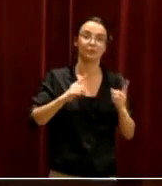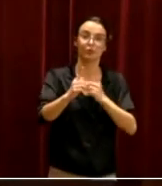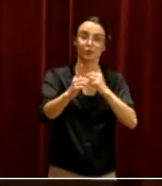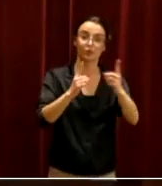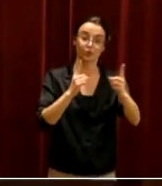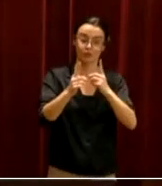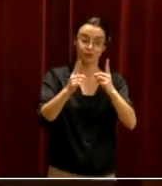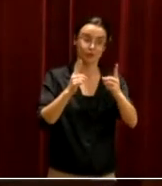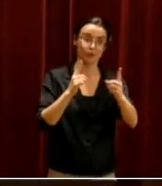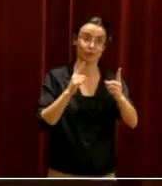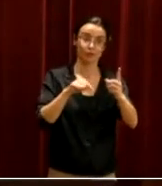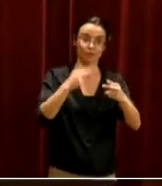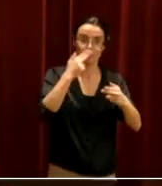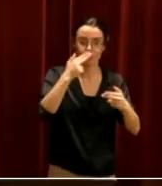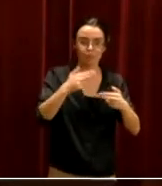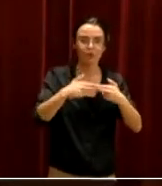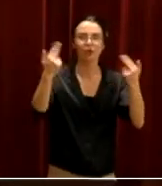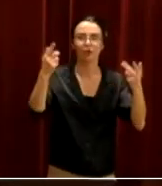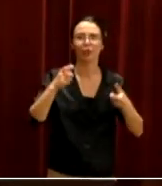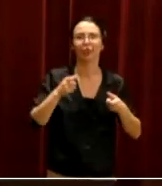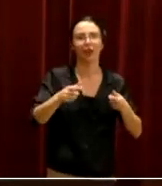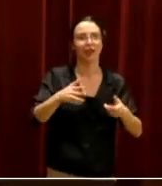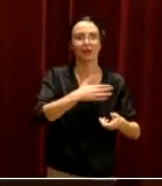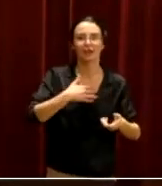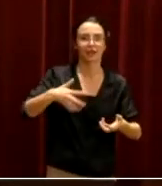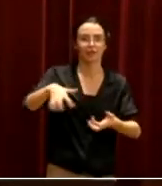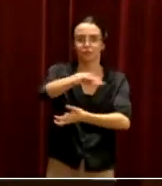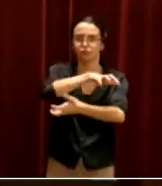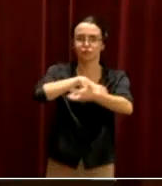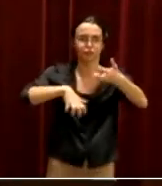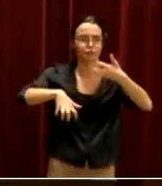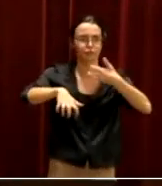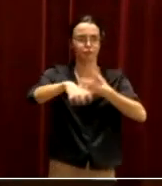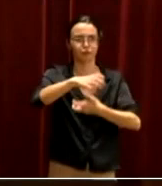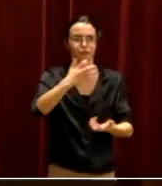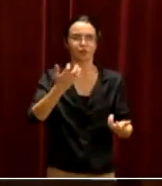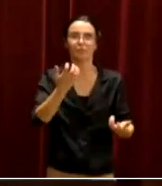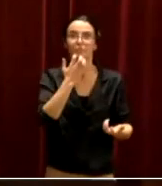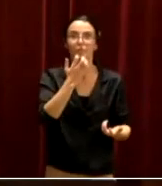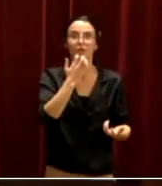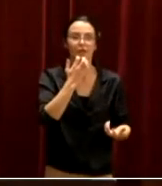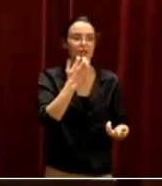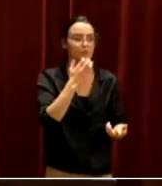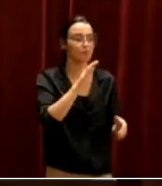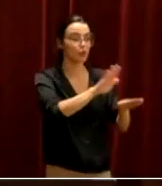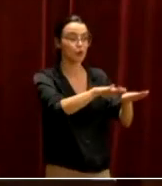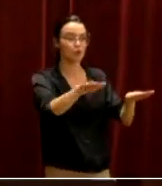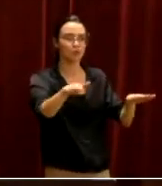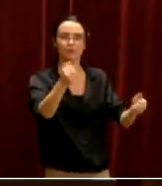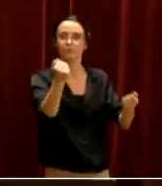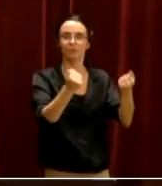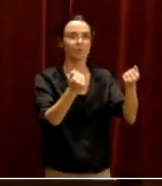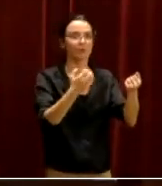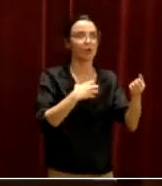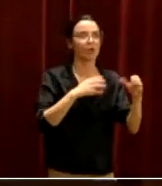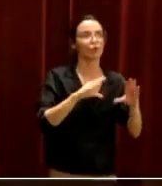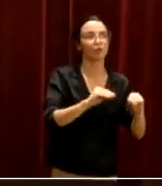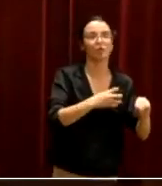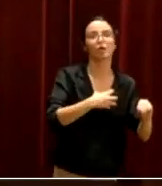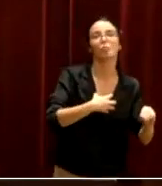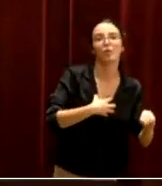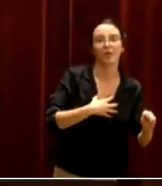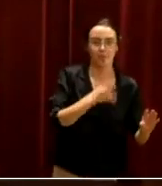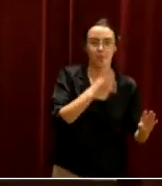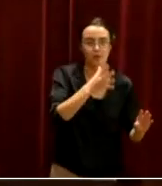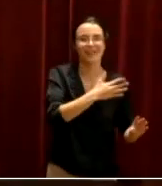caos para que la gente no pueda usar su coche particular porque eso es lo que les mueve tener a la gente controlada que no se mueva